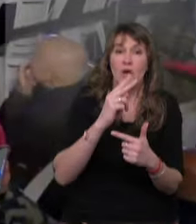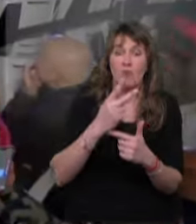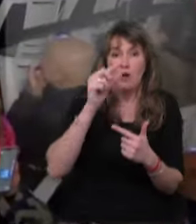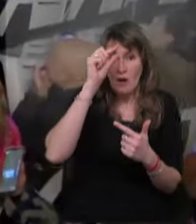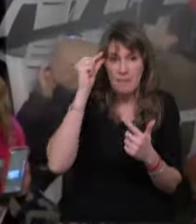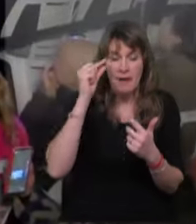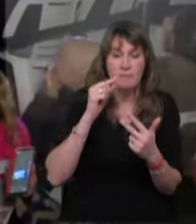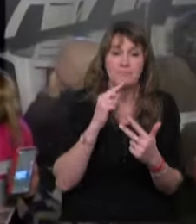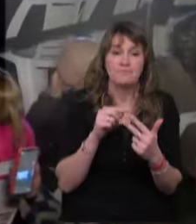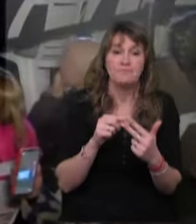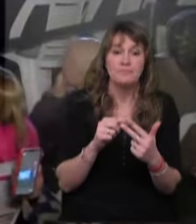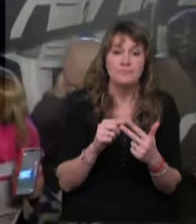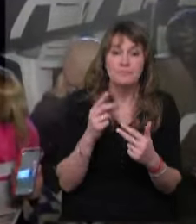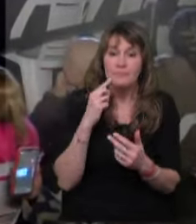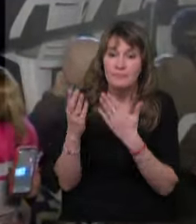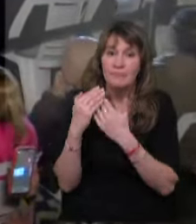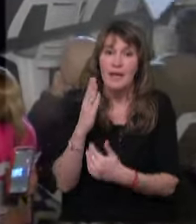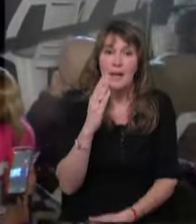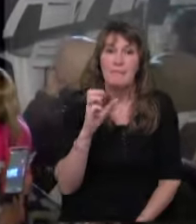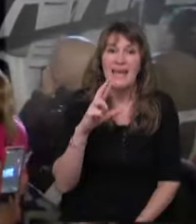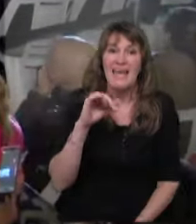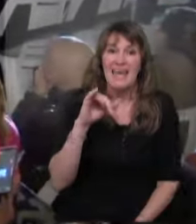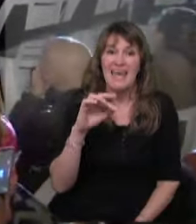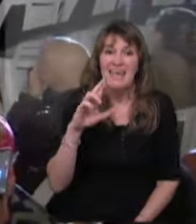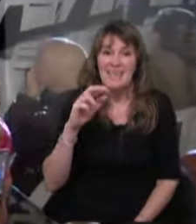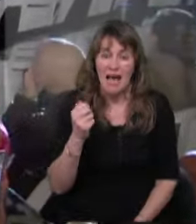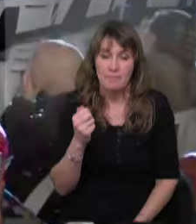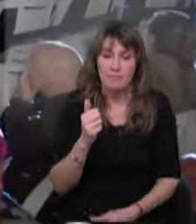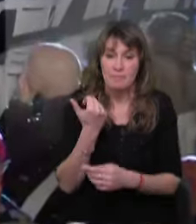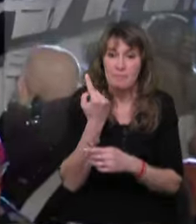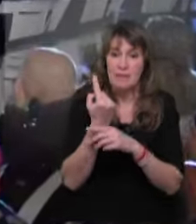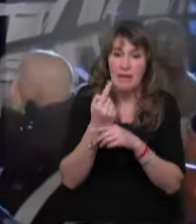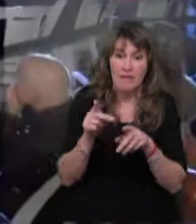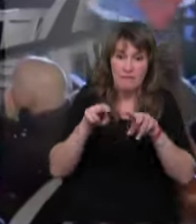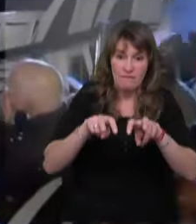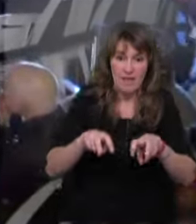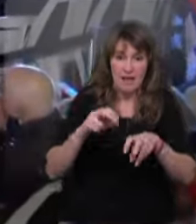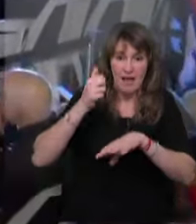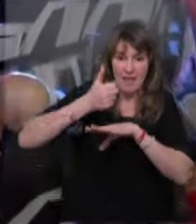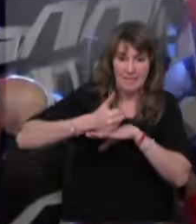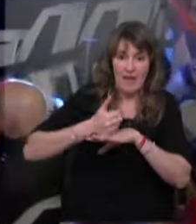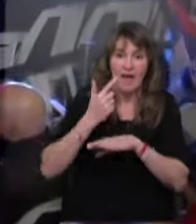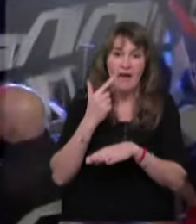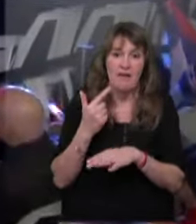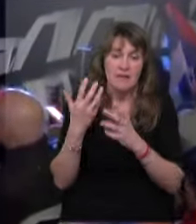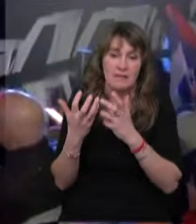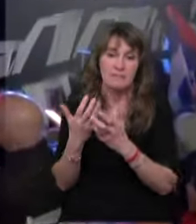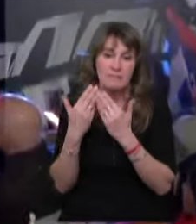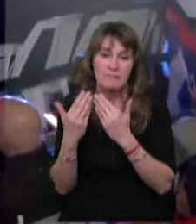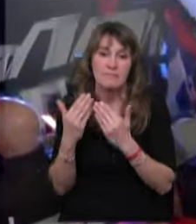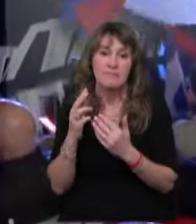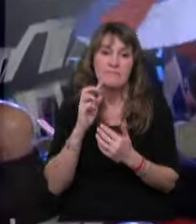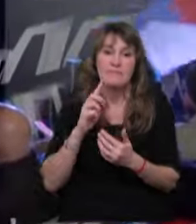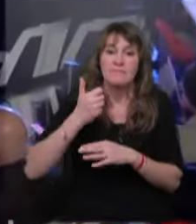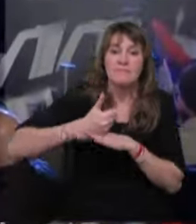arrimarme por aquí a Fernando Pereira, que está en una de las primeras filas, para ver si le puedo robar un... Fernando, estamos en vivo para